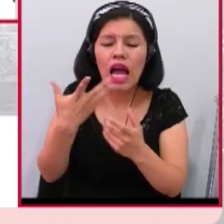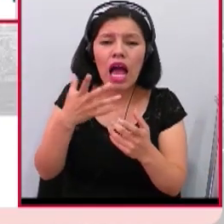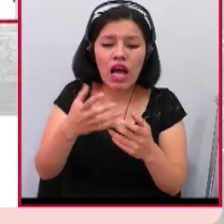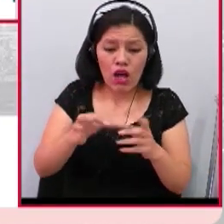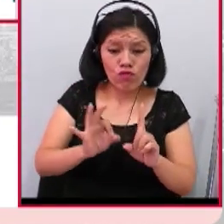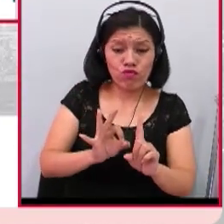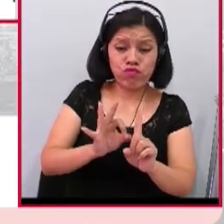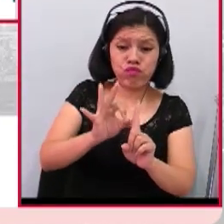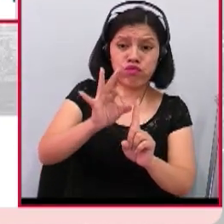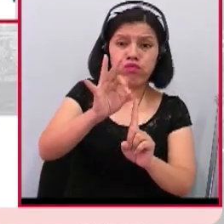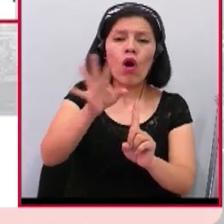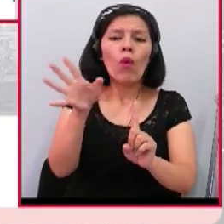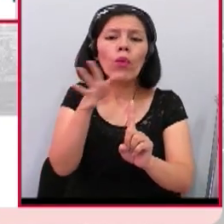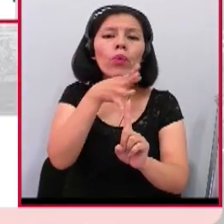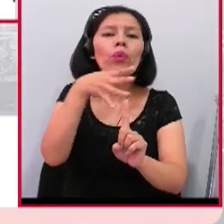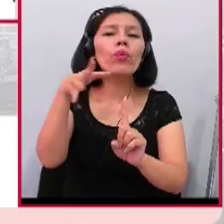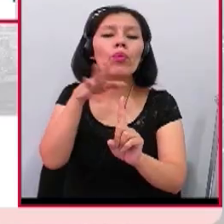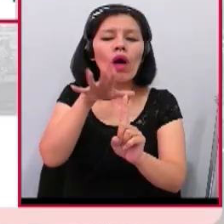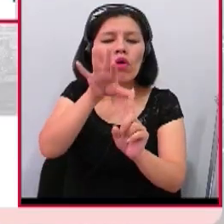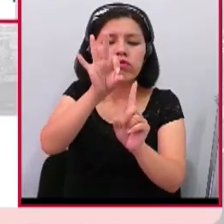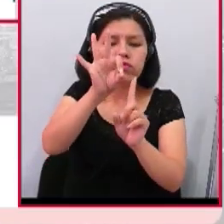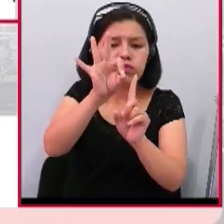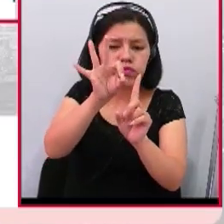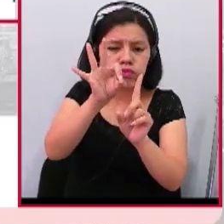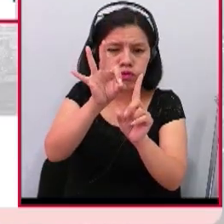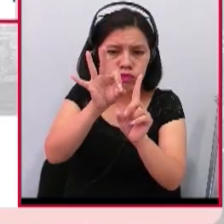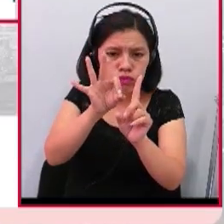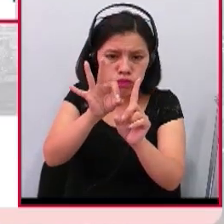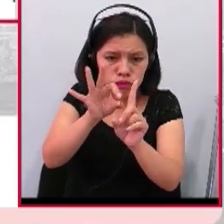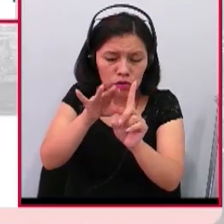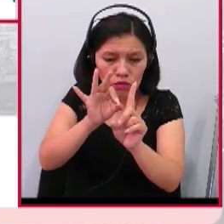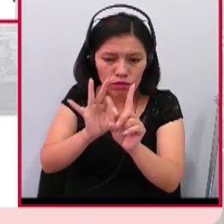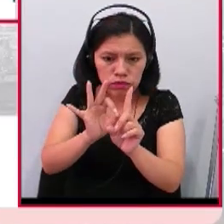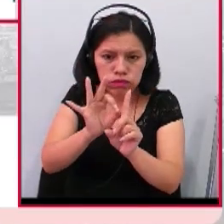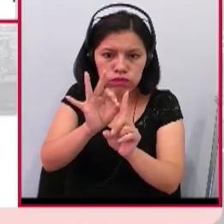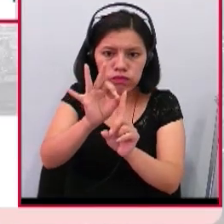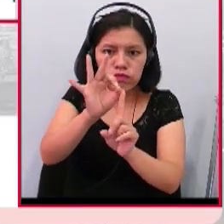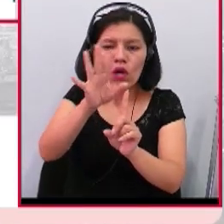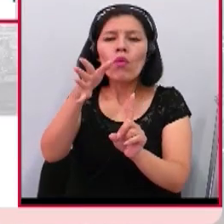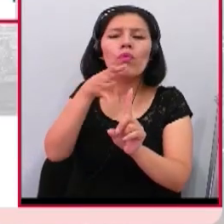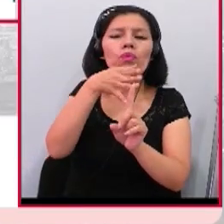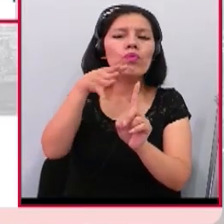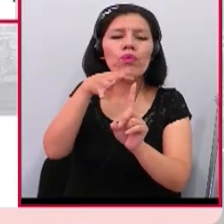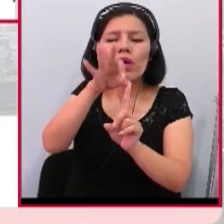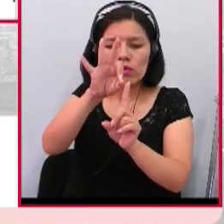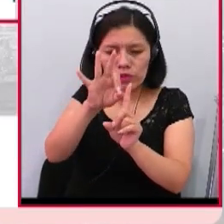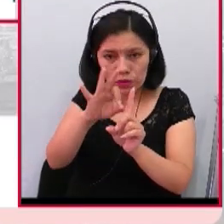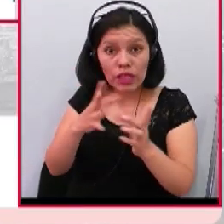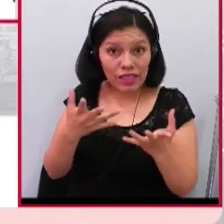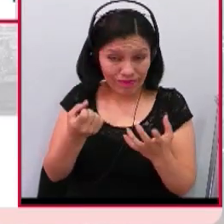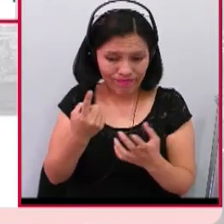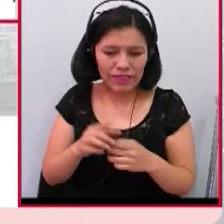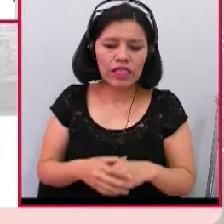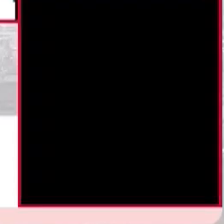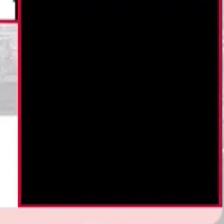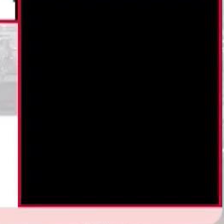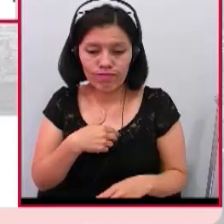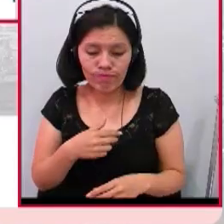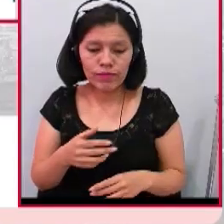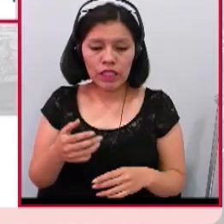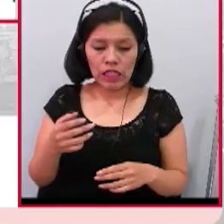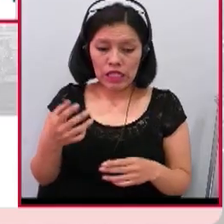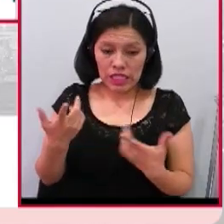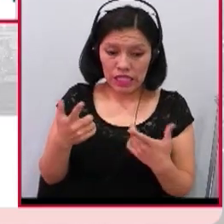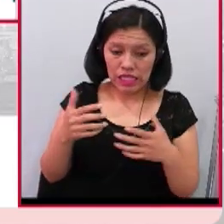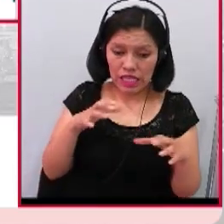eso generaba una contracorriente. Es decir, no dejaba evacuar correctamente los gases de combustión del horno y generaba puntos